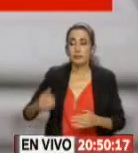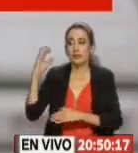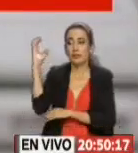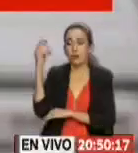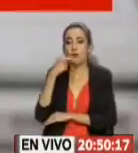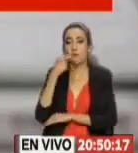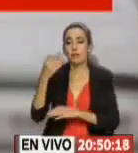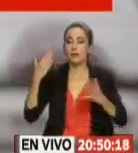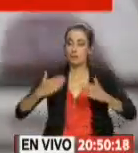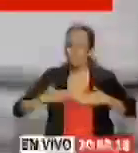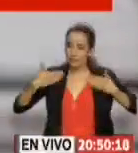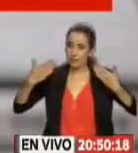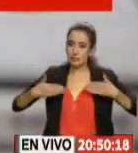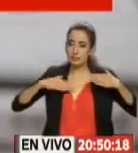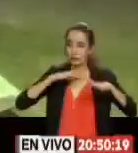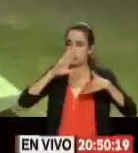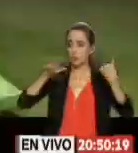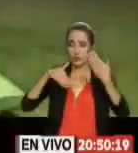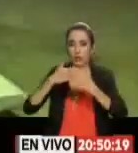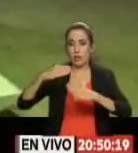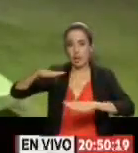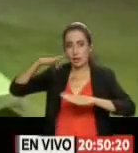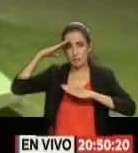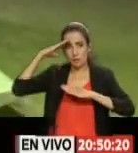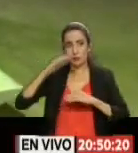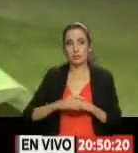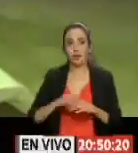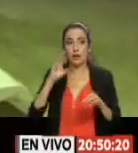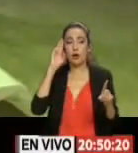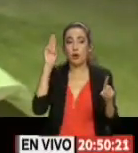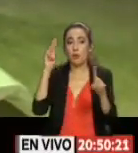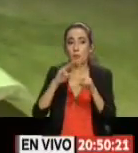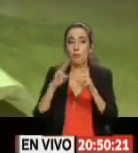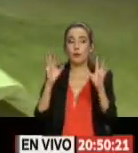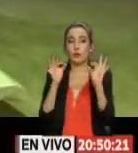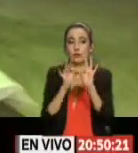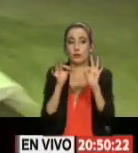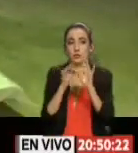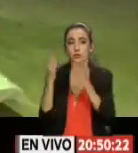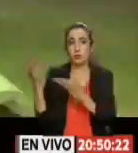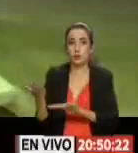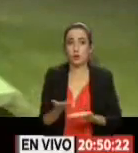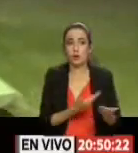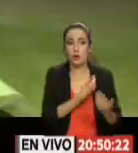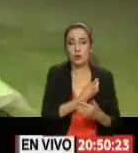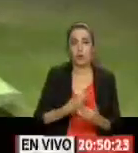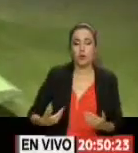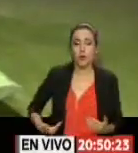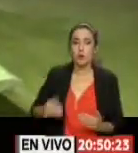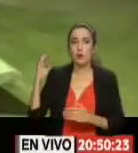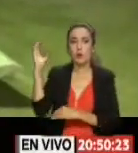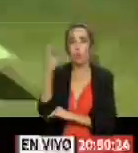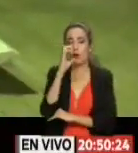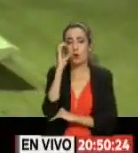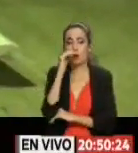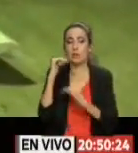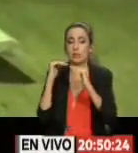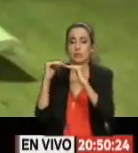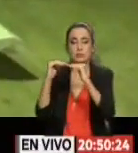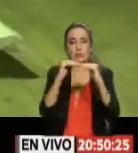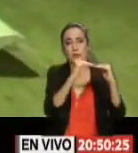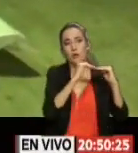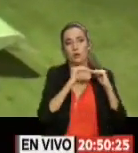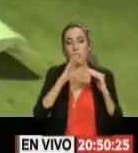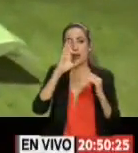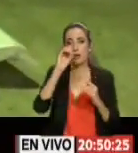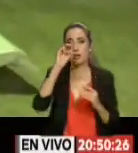este importante resultado contra el crimen. Con estos mensajes publicados en la red social Twitter, el presidente colombiano Iván Duque confirmó la neutralización de Tomás